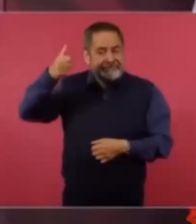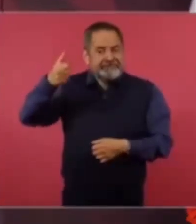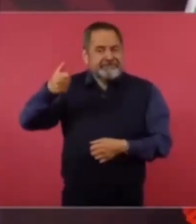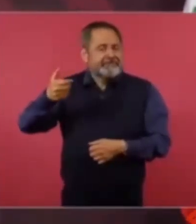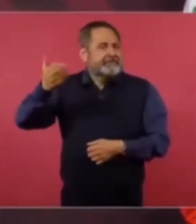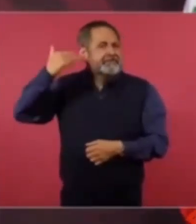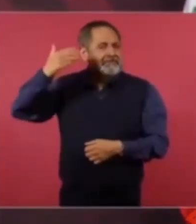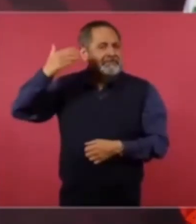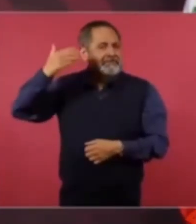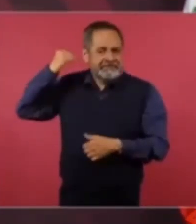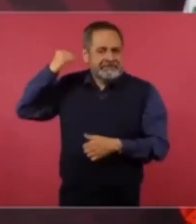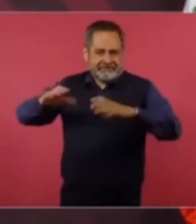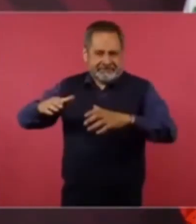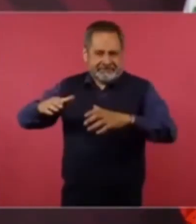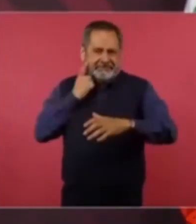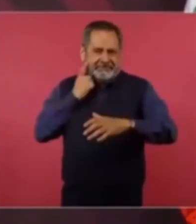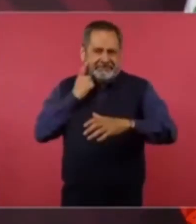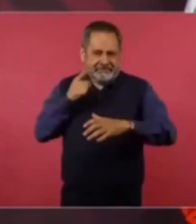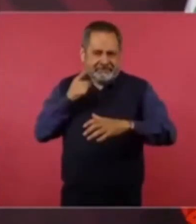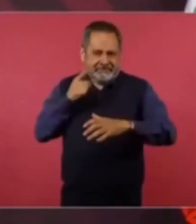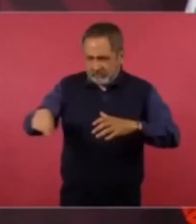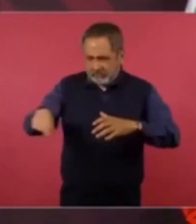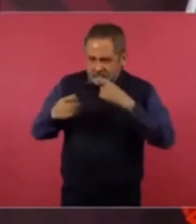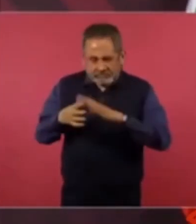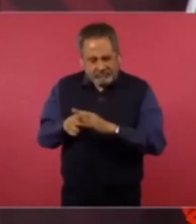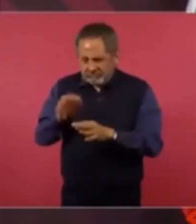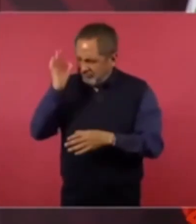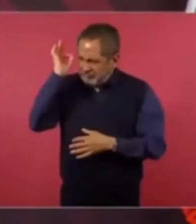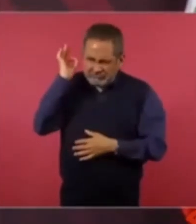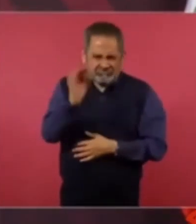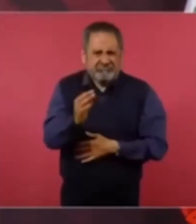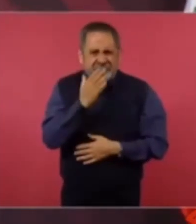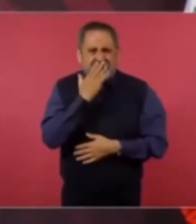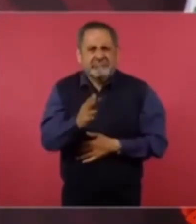legislatura que tuvimos